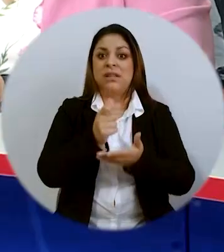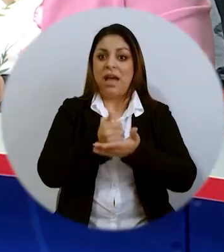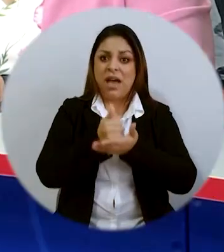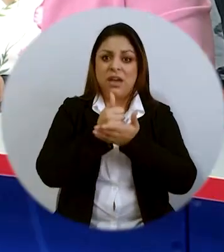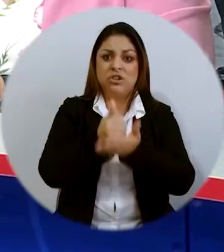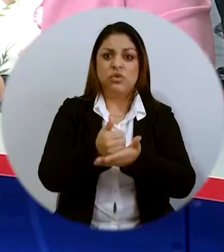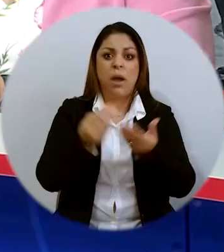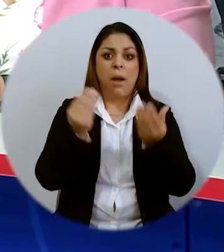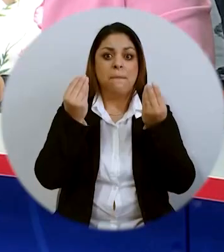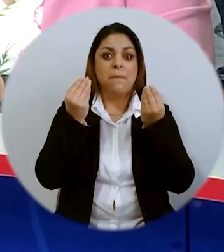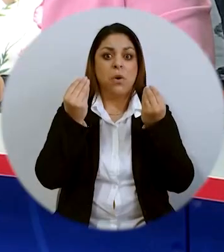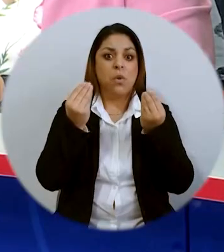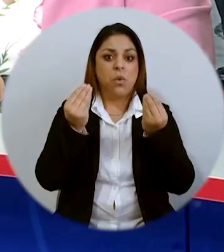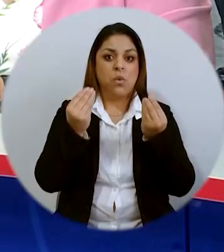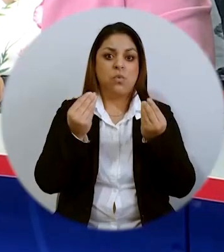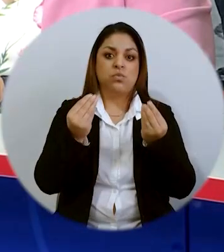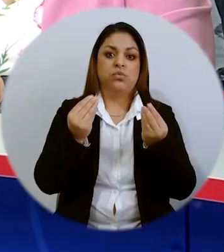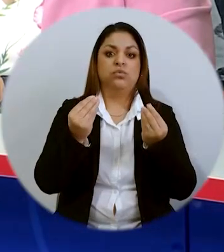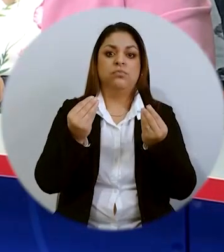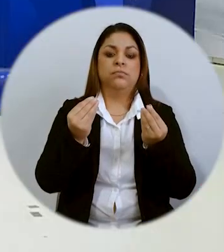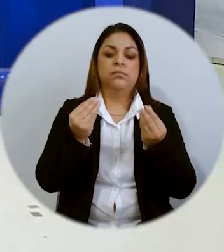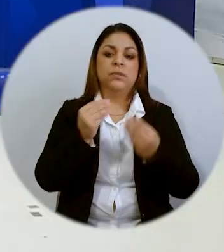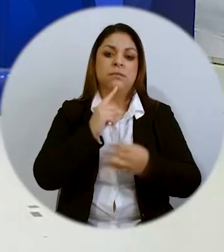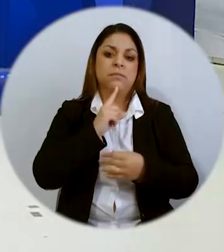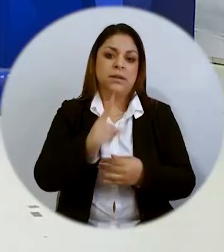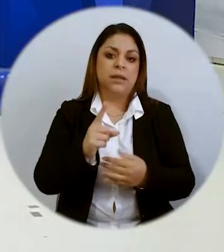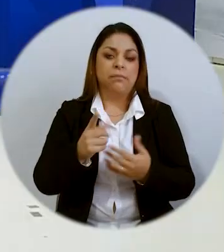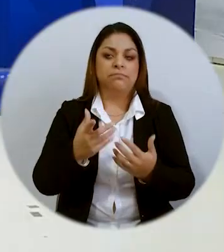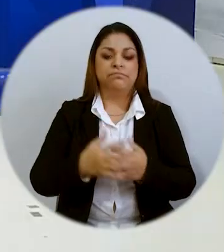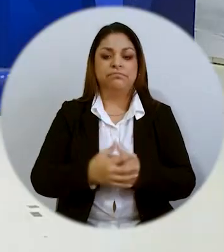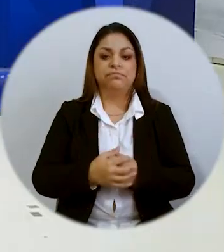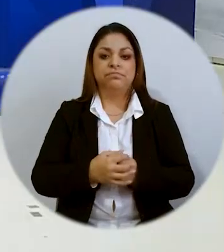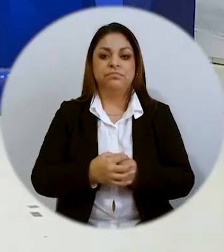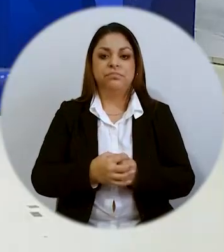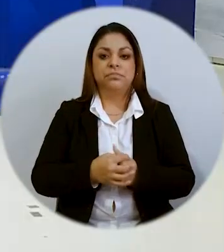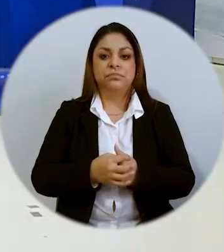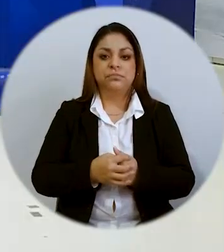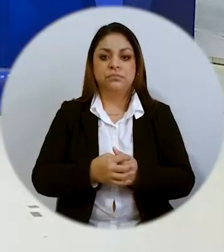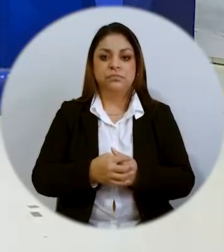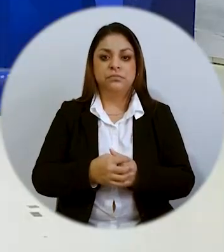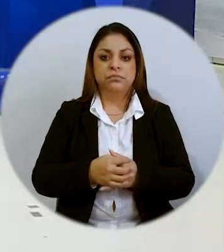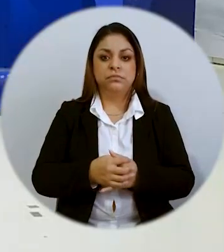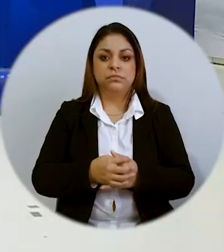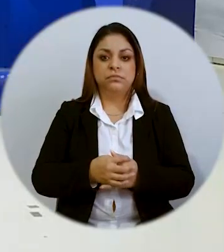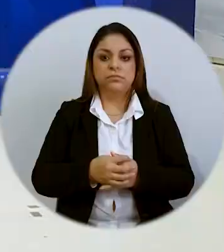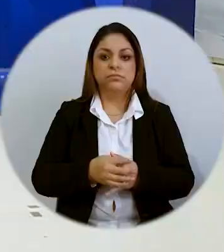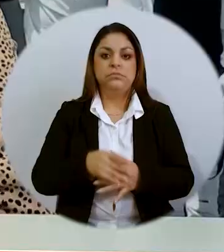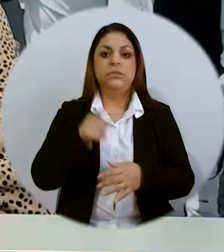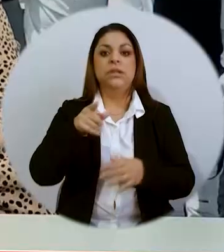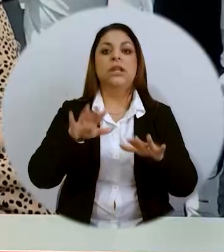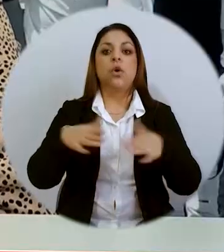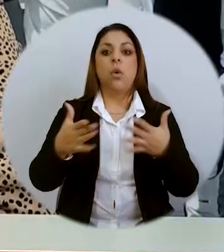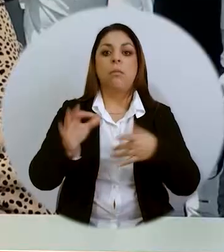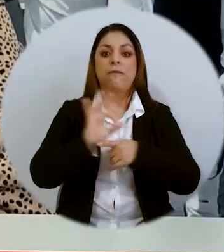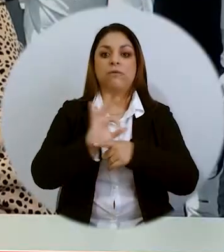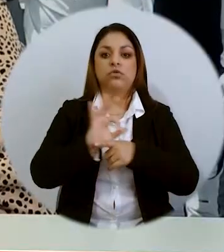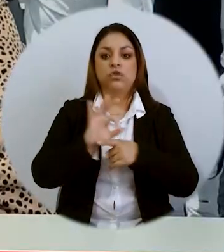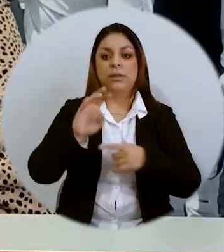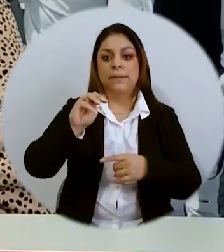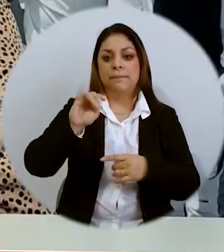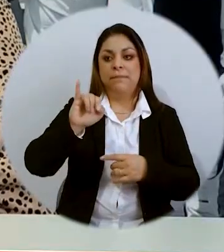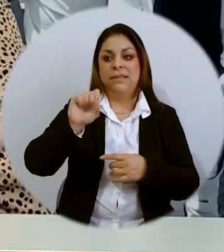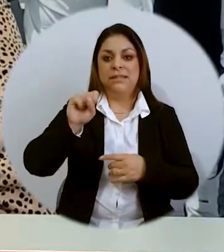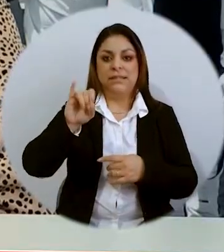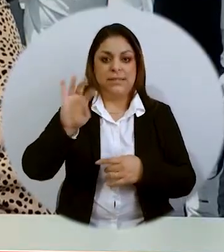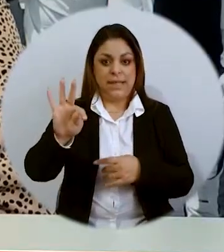que definitivamente nos va a ayudar muchísimo, sí, ¿verdad? Claro. Yo evidentemente tengo un sesgo como